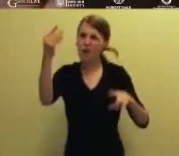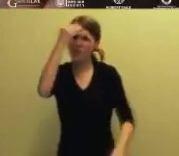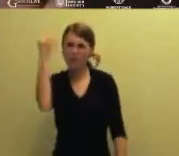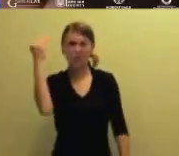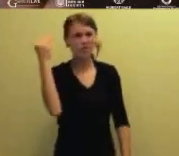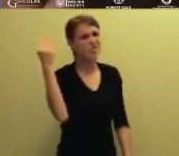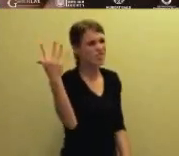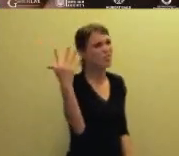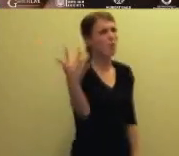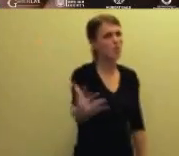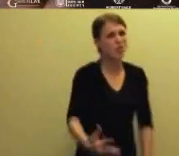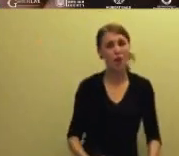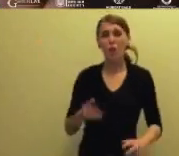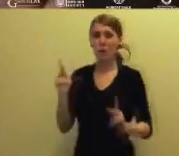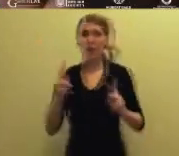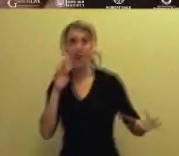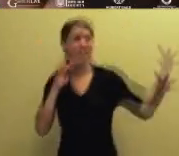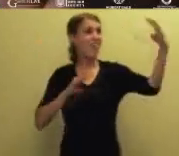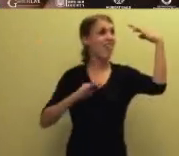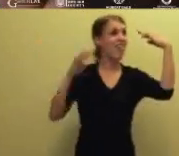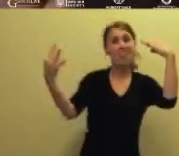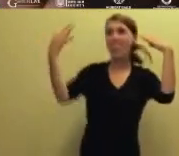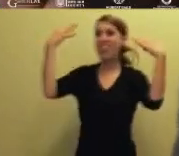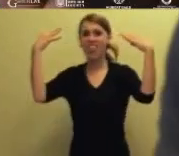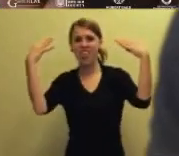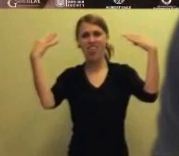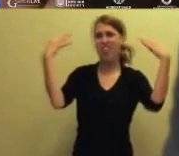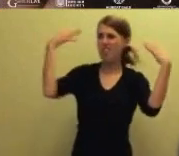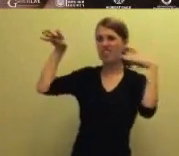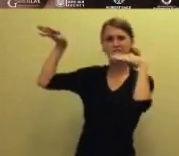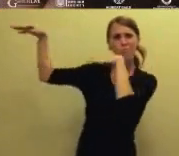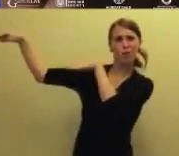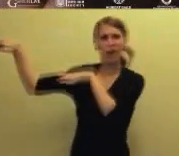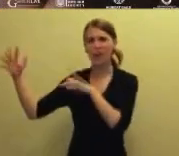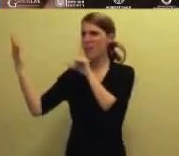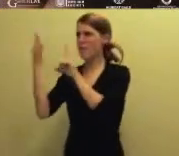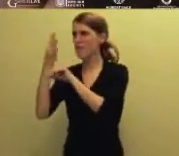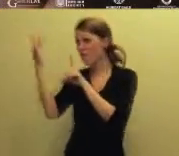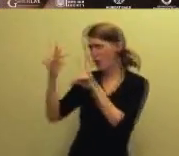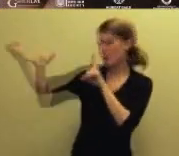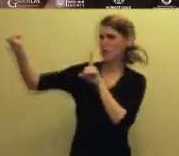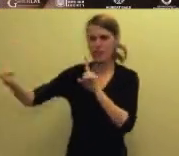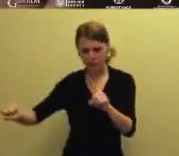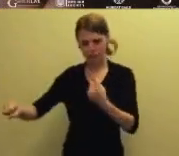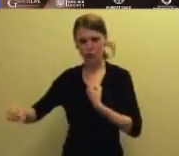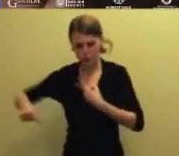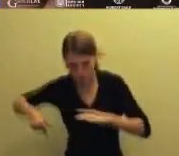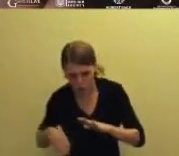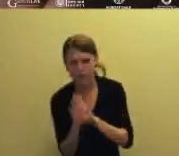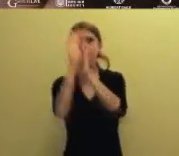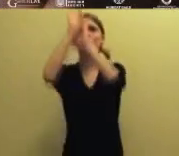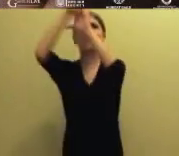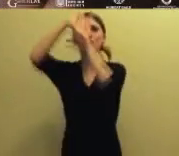funden a hostias y el tipo no sabe ni reaccionar y de hecho se queda mirando a uno que le soltó una galleta buena como diciendo que haces